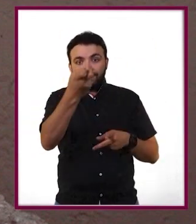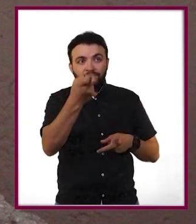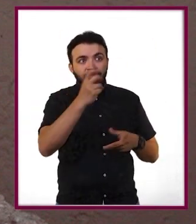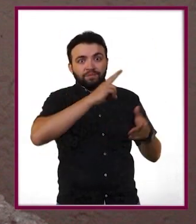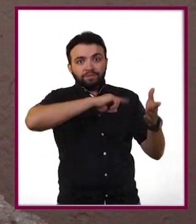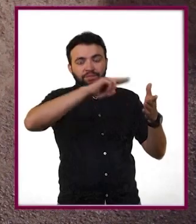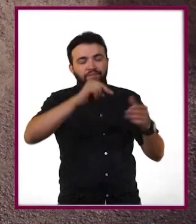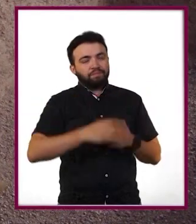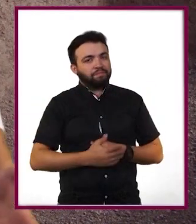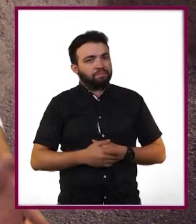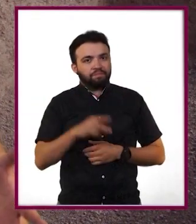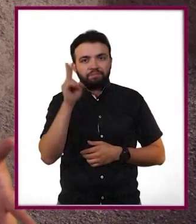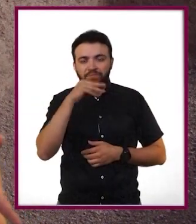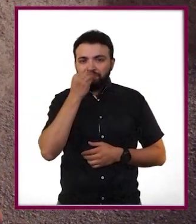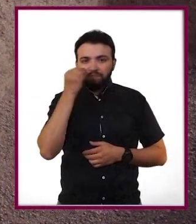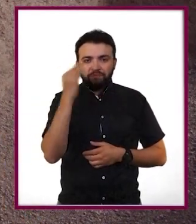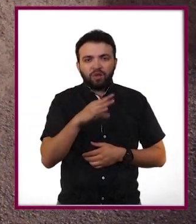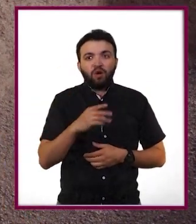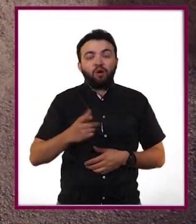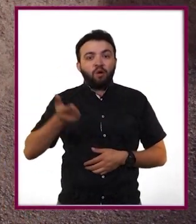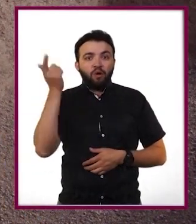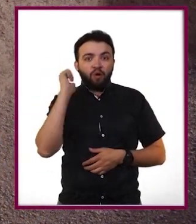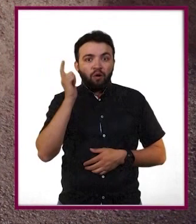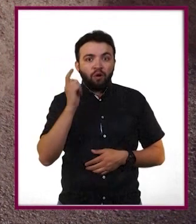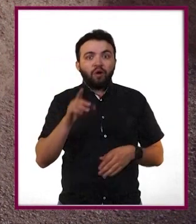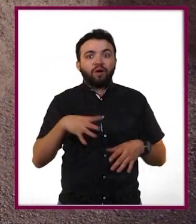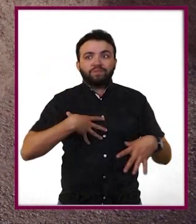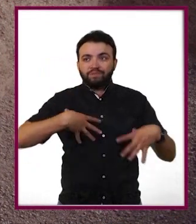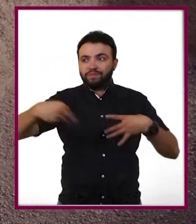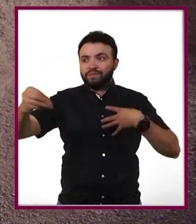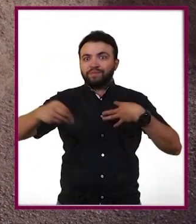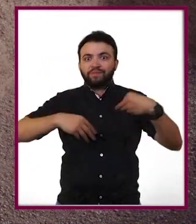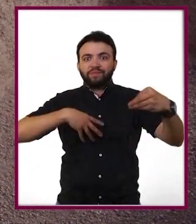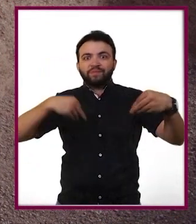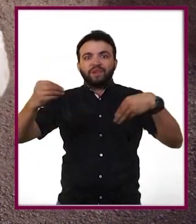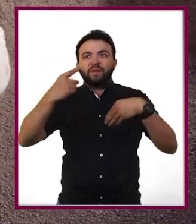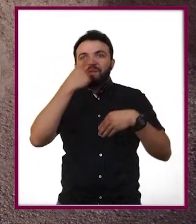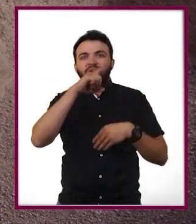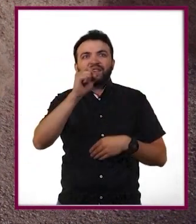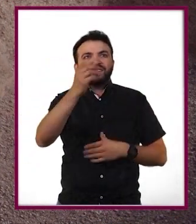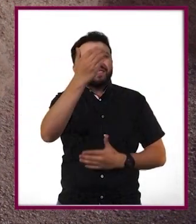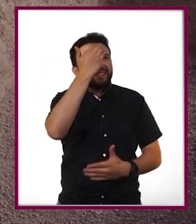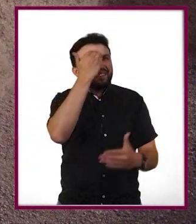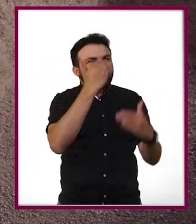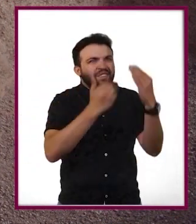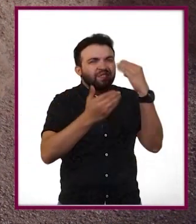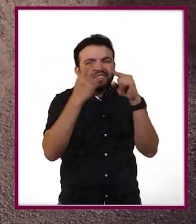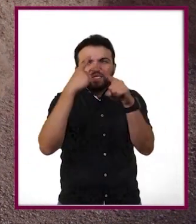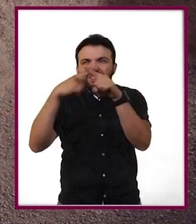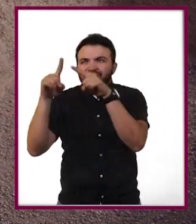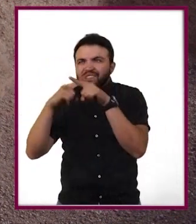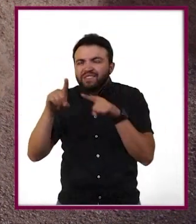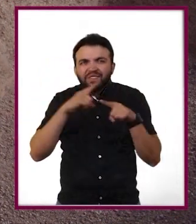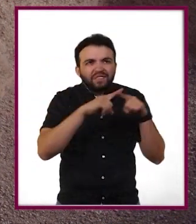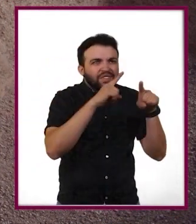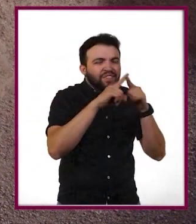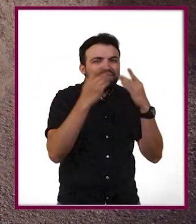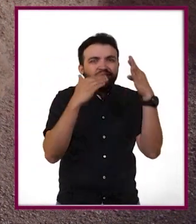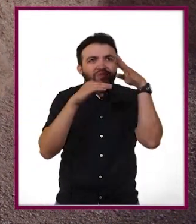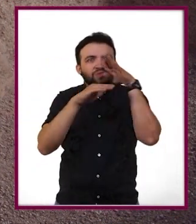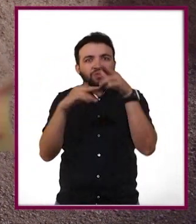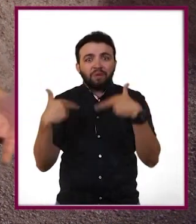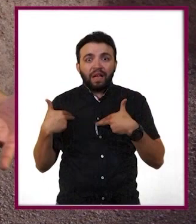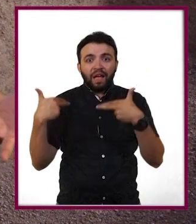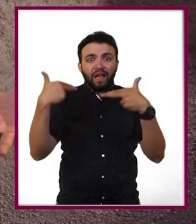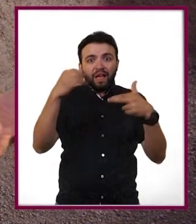emblemático artista. Definitivamente, Fernanda, y ojalá los hayamos contagiado de la inagotable curiosidad por seguir conociendo ejemplos